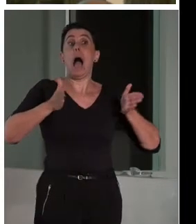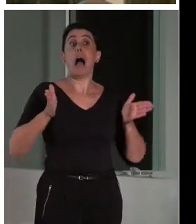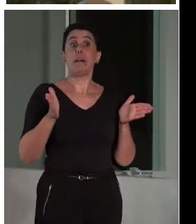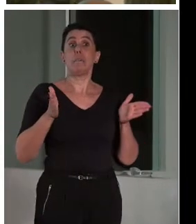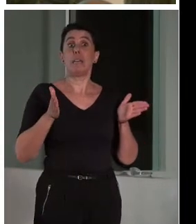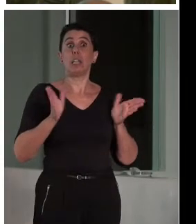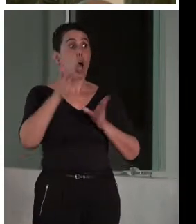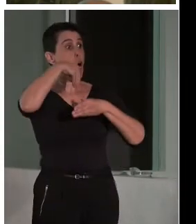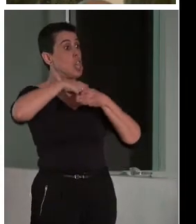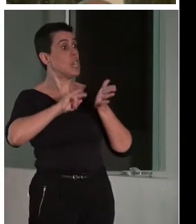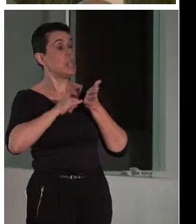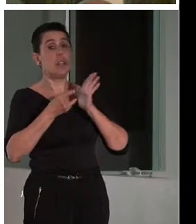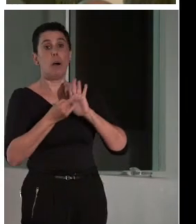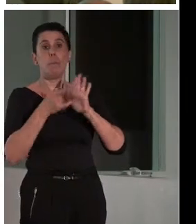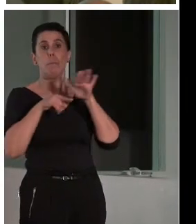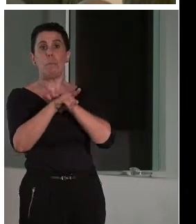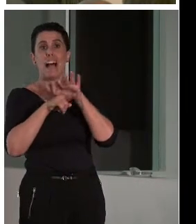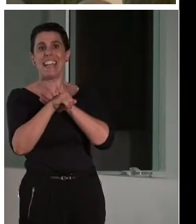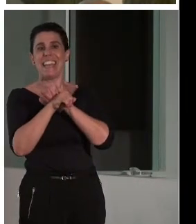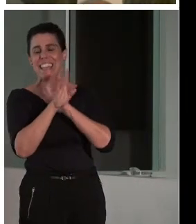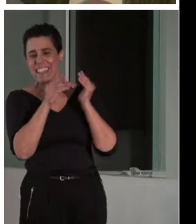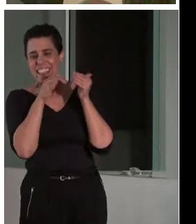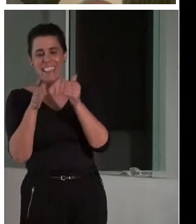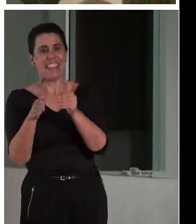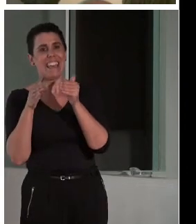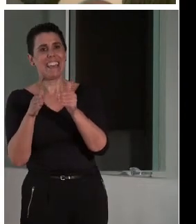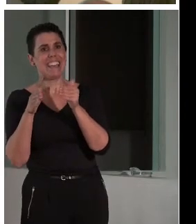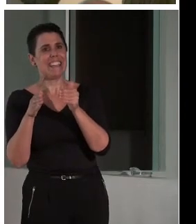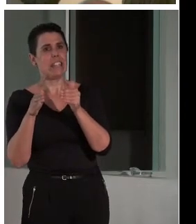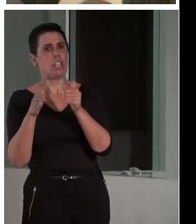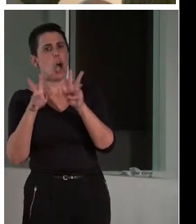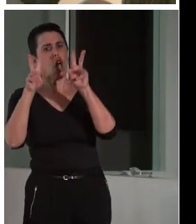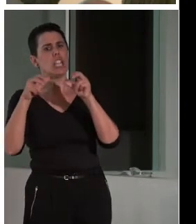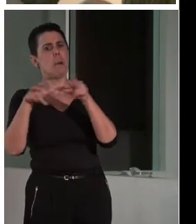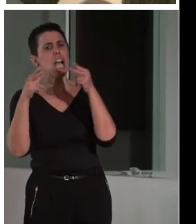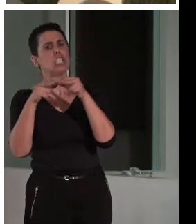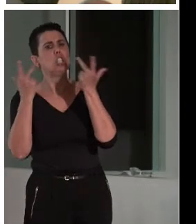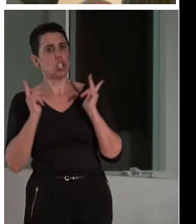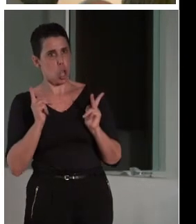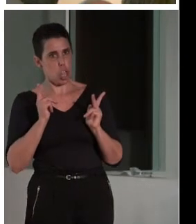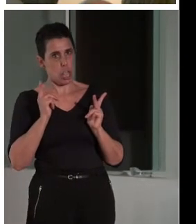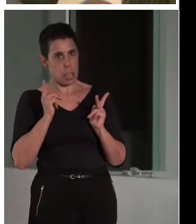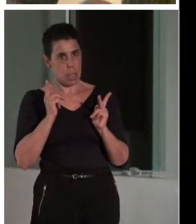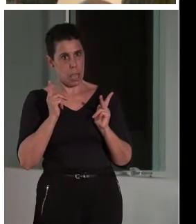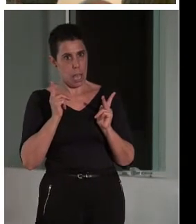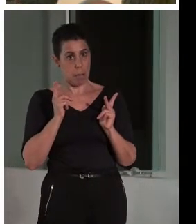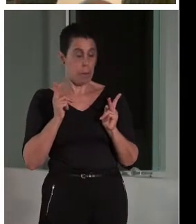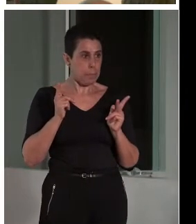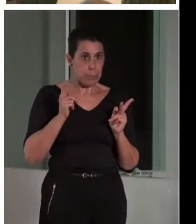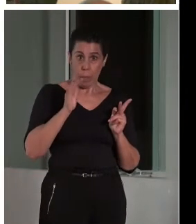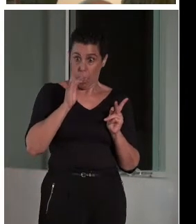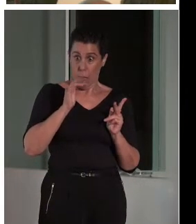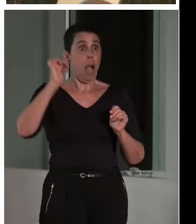dentro de los planes de gestión la parte que está más vinculada a los temas sociales de alguna manera también porque fuera una forma de